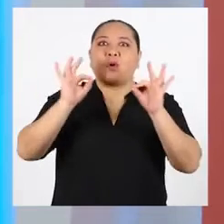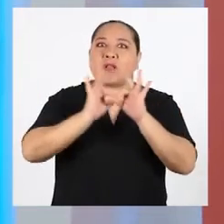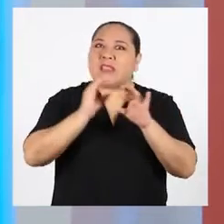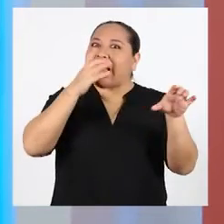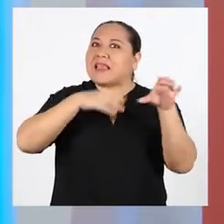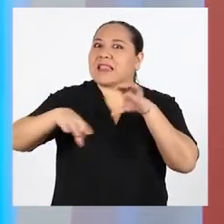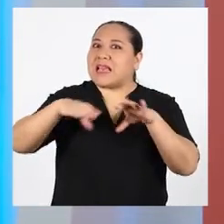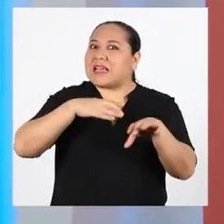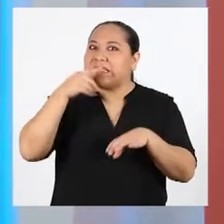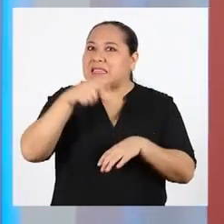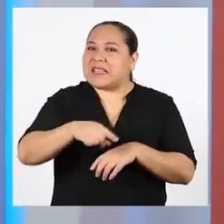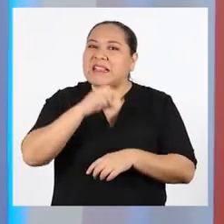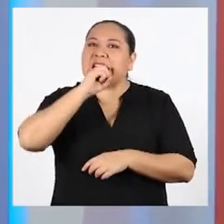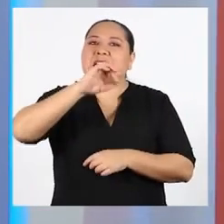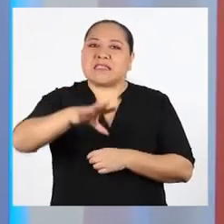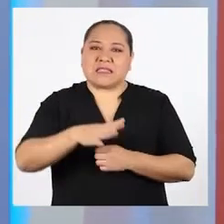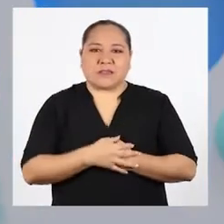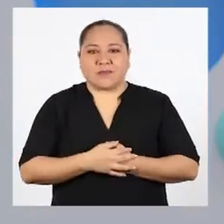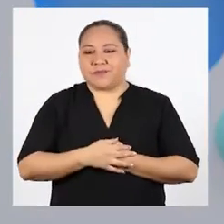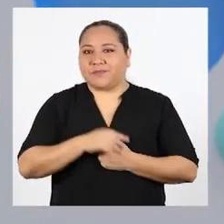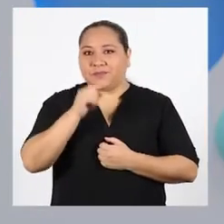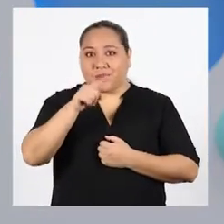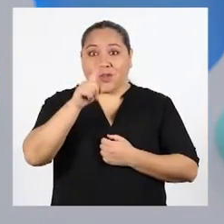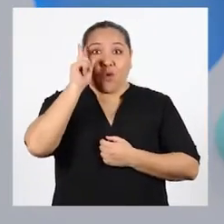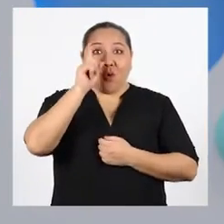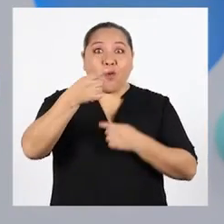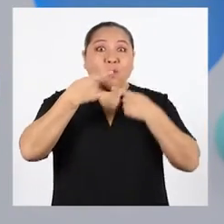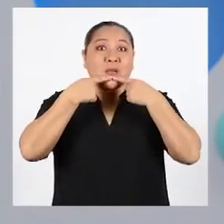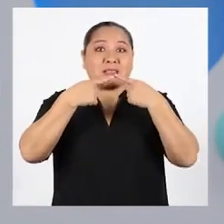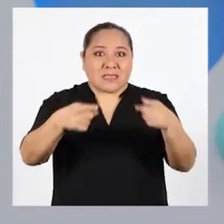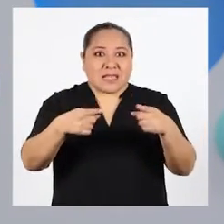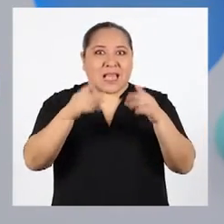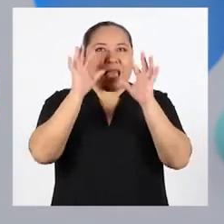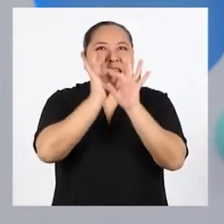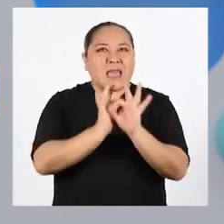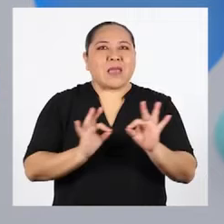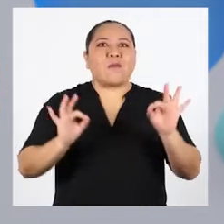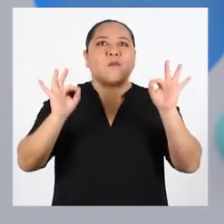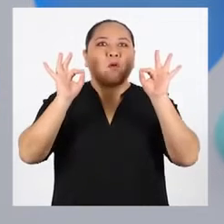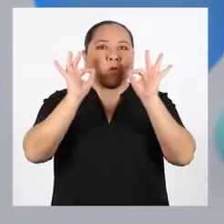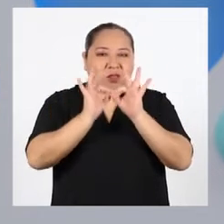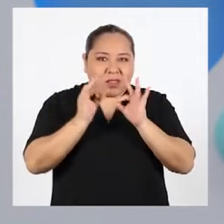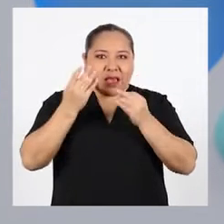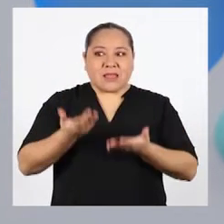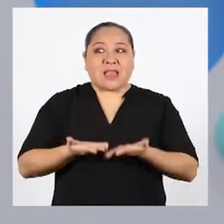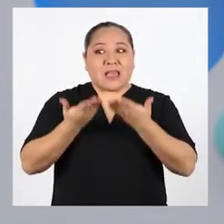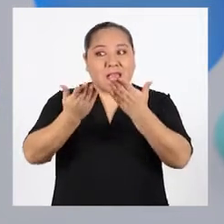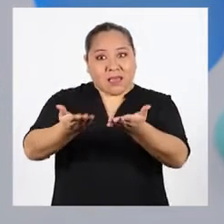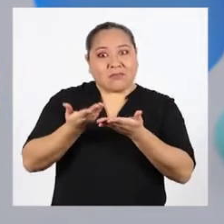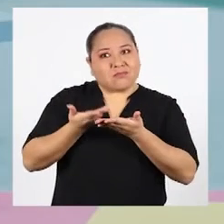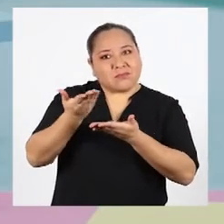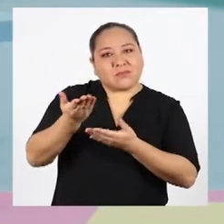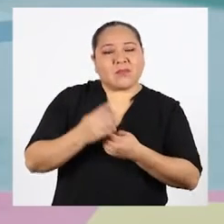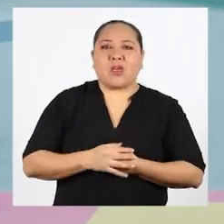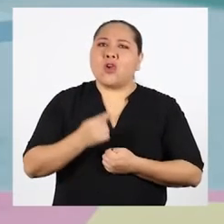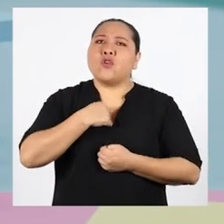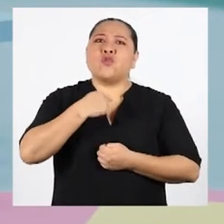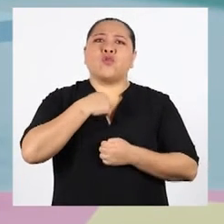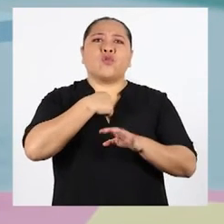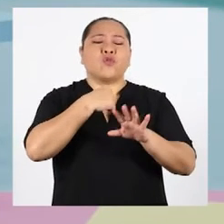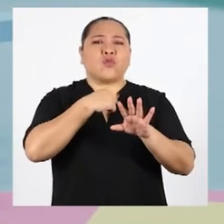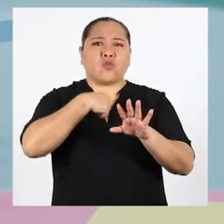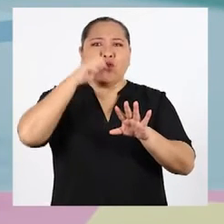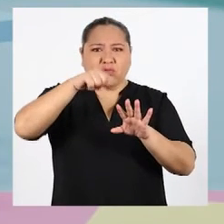importante que hacer y que decir. Un mensaje trascendental que comunicar. ¡Yo